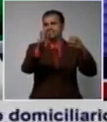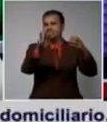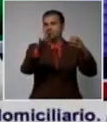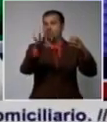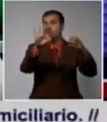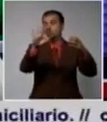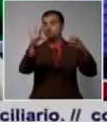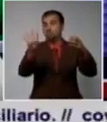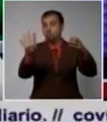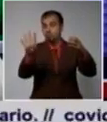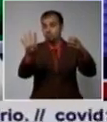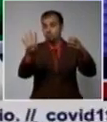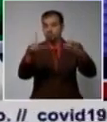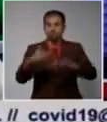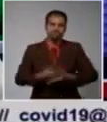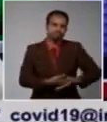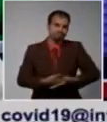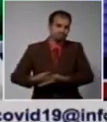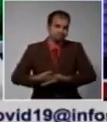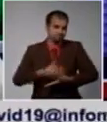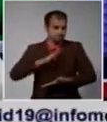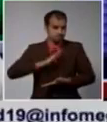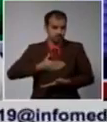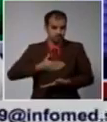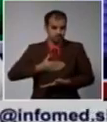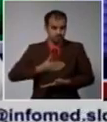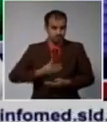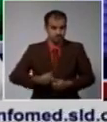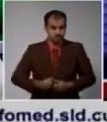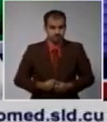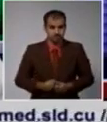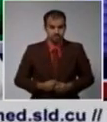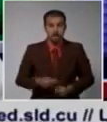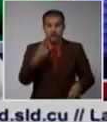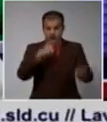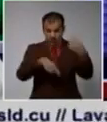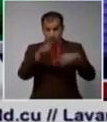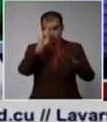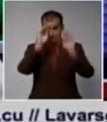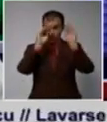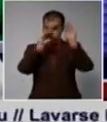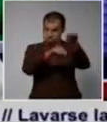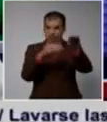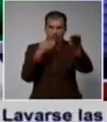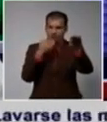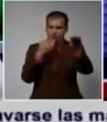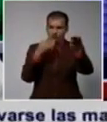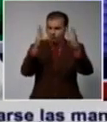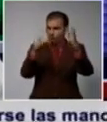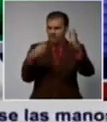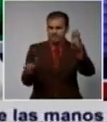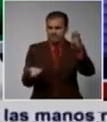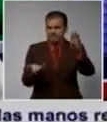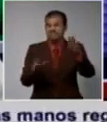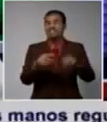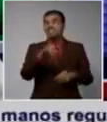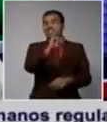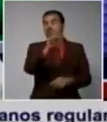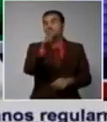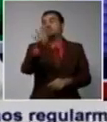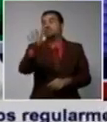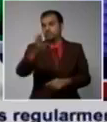384 son lactantes. Activos en el día de hoy, 634. Se